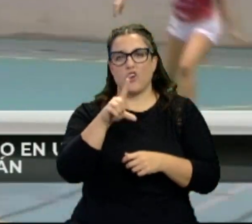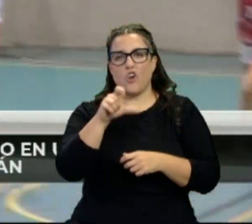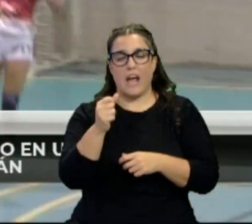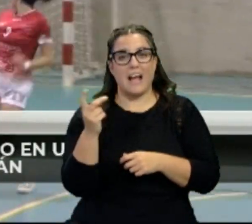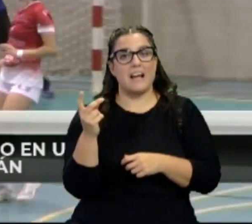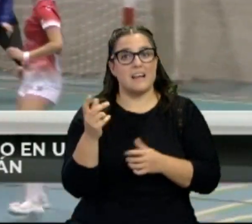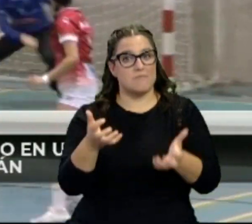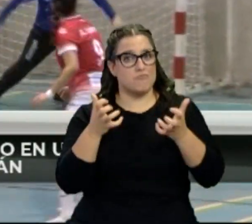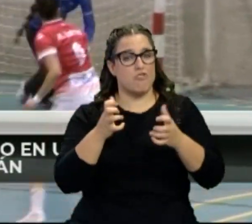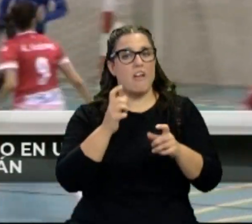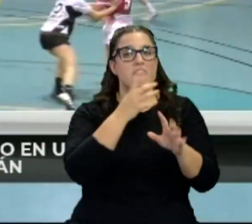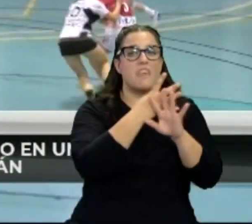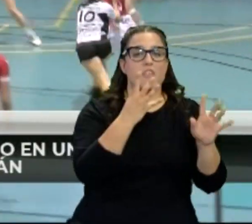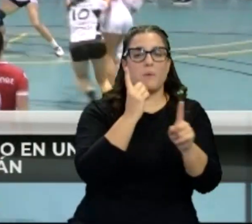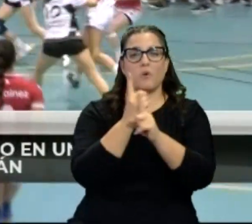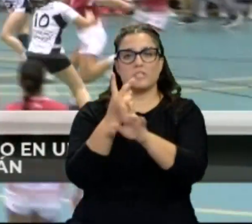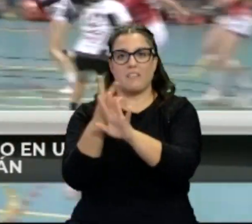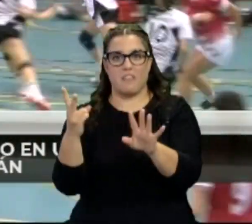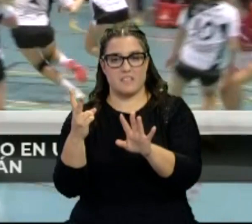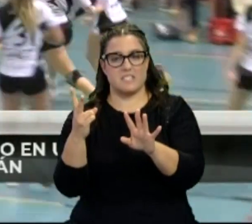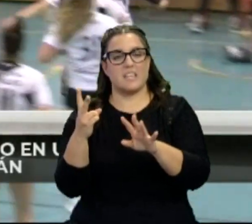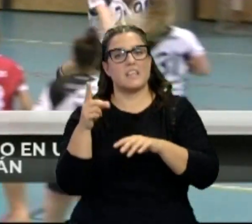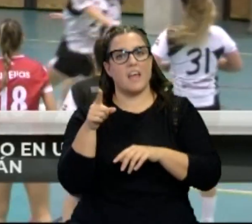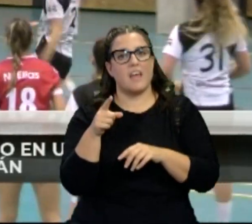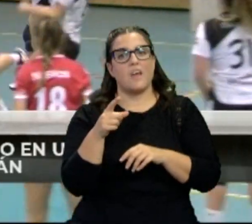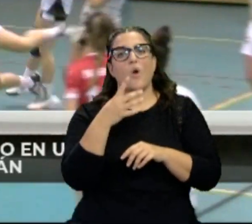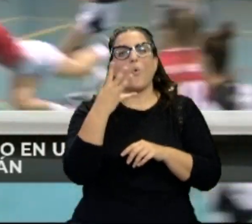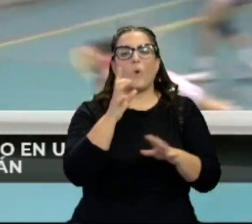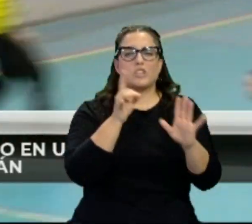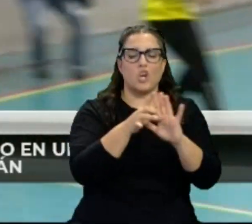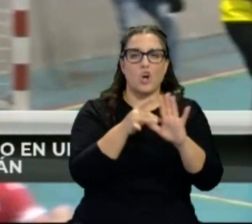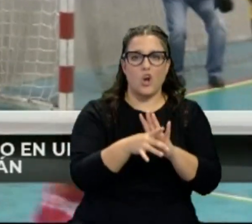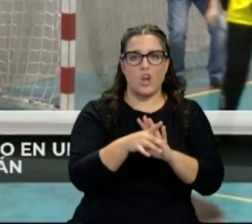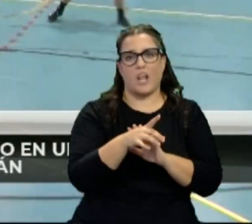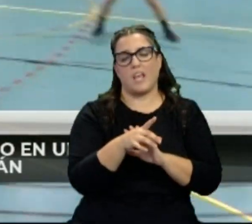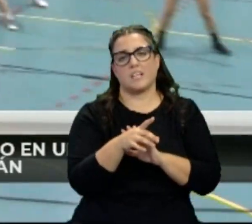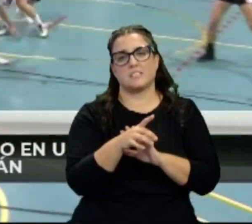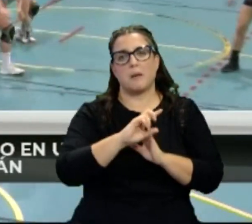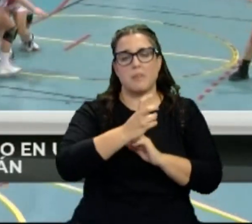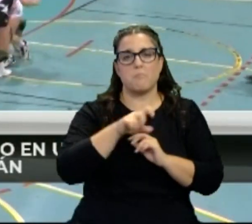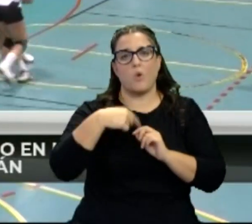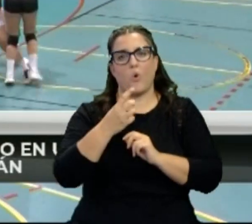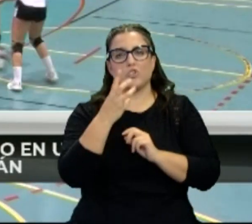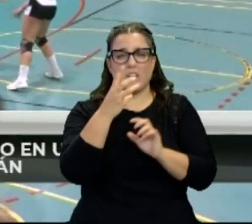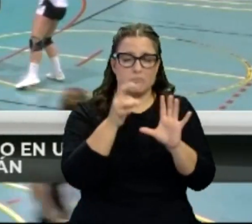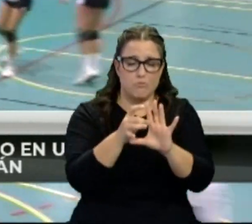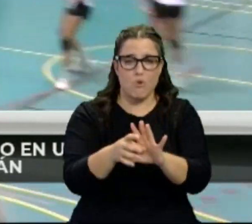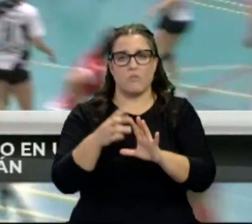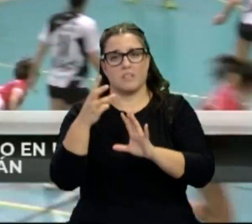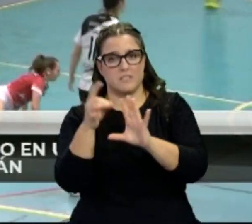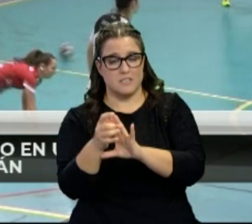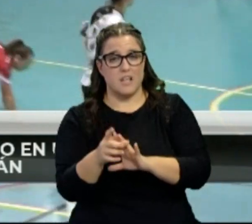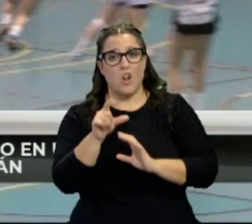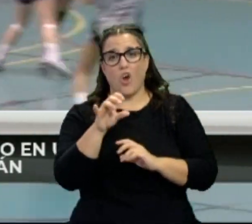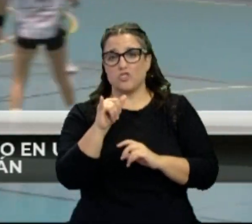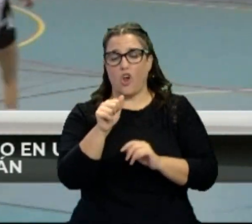se impusieron por 19-17 a Zarauz con 4 goles de Ripodas y Zúñiga y 3 de Lainez y del Río en un igualado partido, pero en el que Loyola fue siempre por